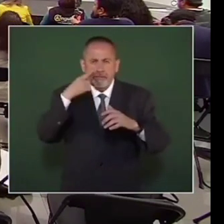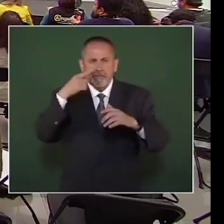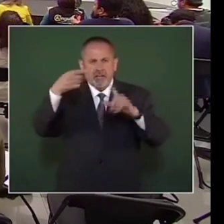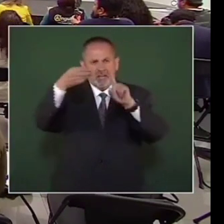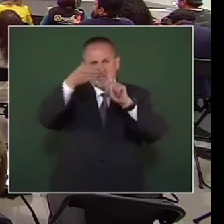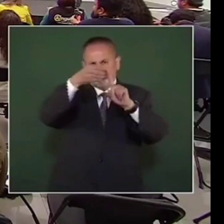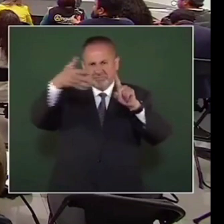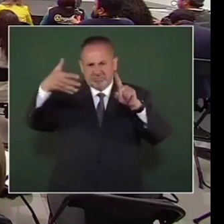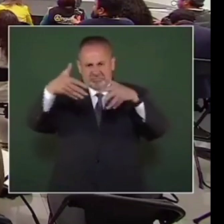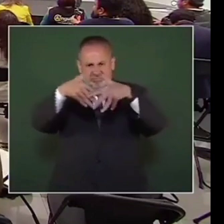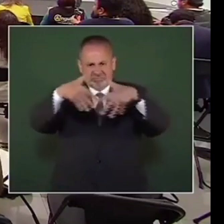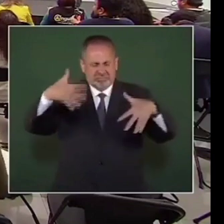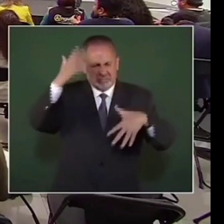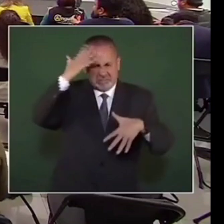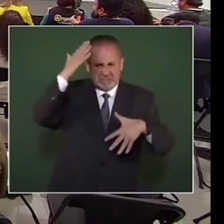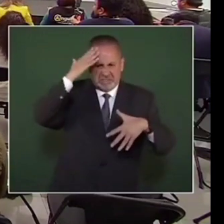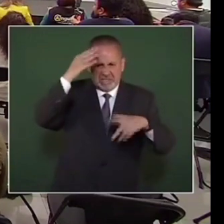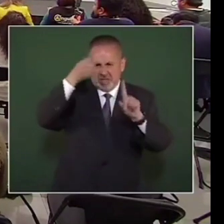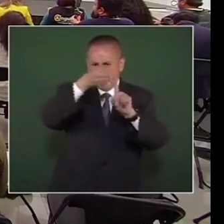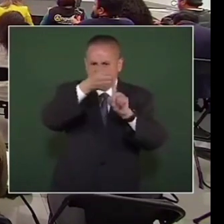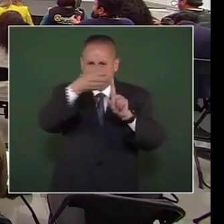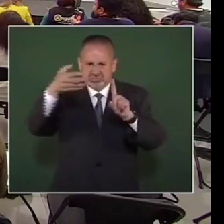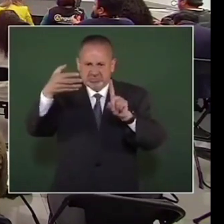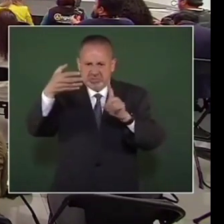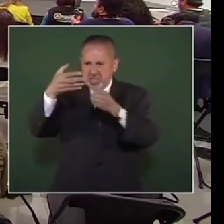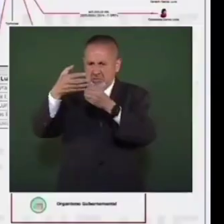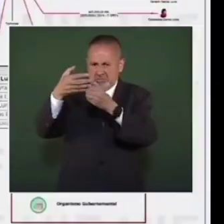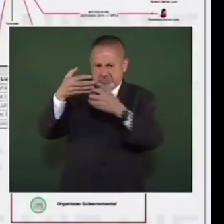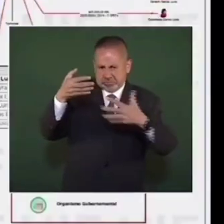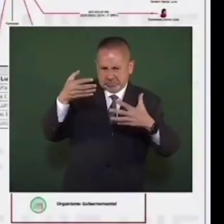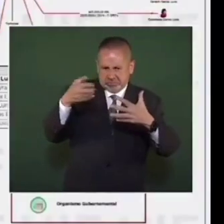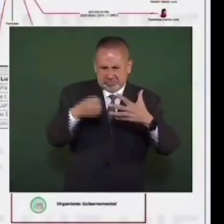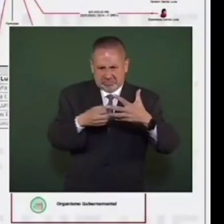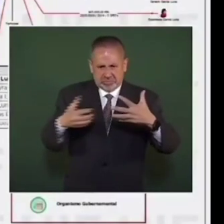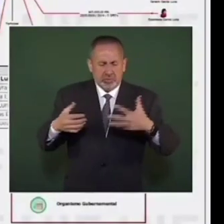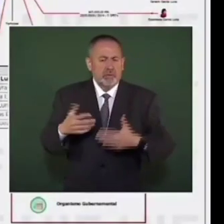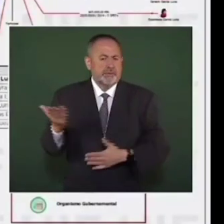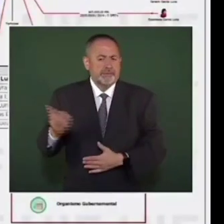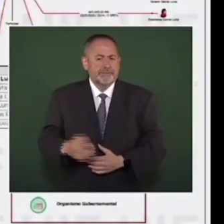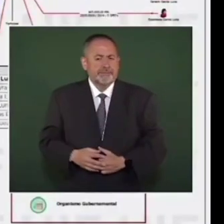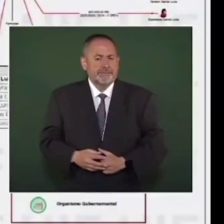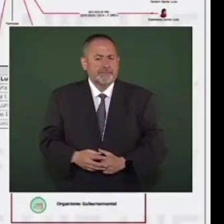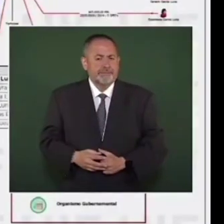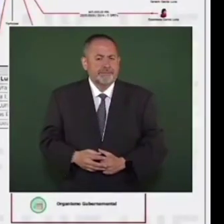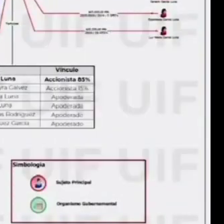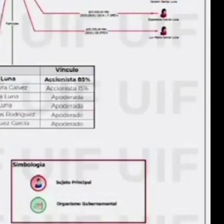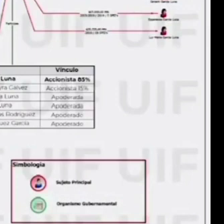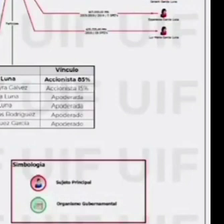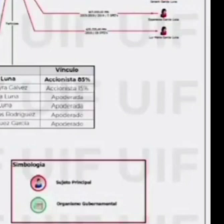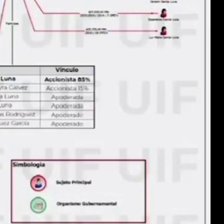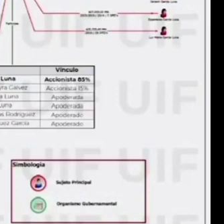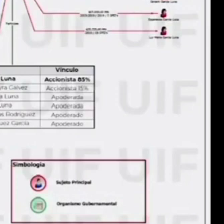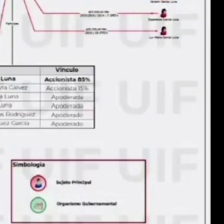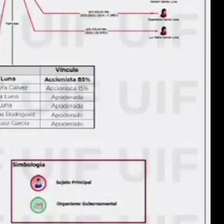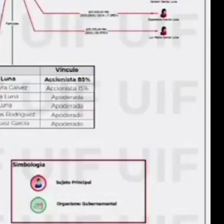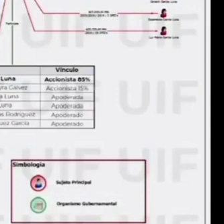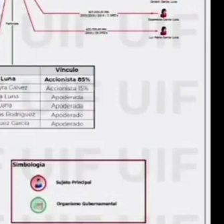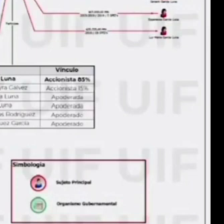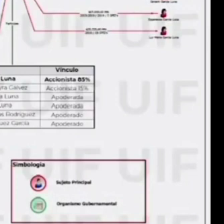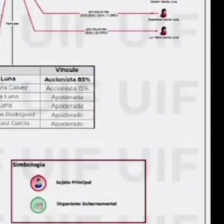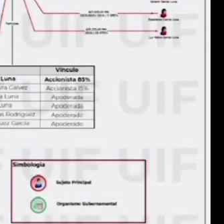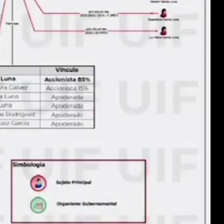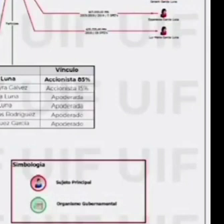corporativa que tiene su asiento en Florida esa cuando